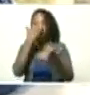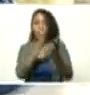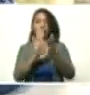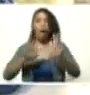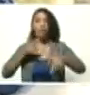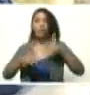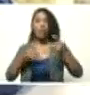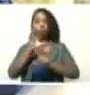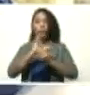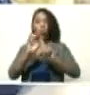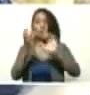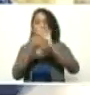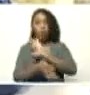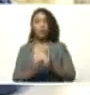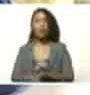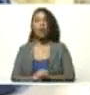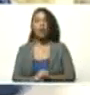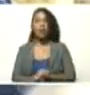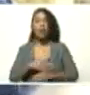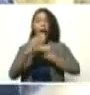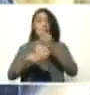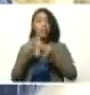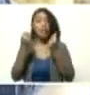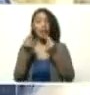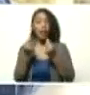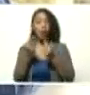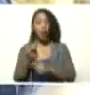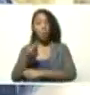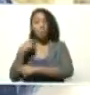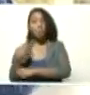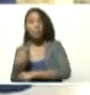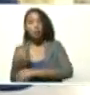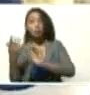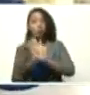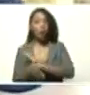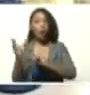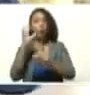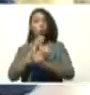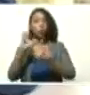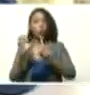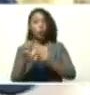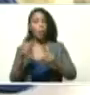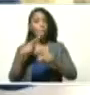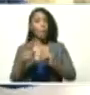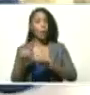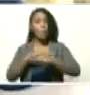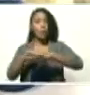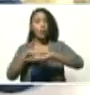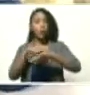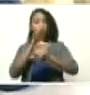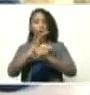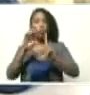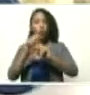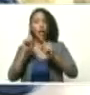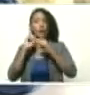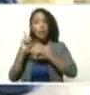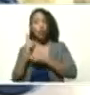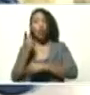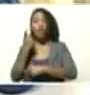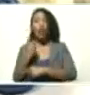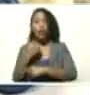culturales. De sacar dinerito e invertir. Pero Ernesto, si eso no